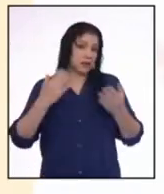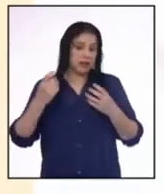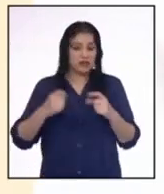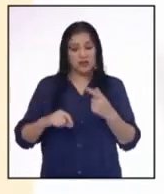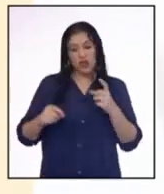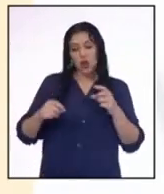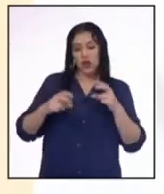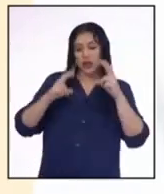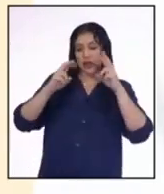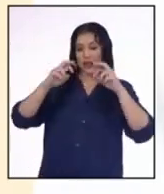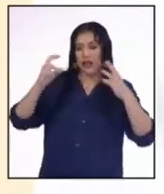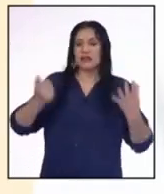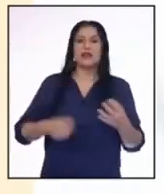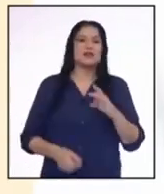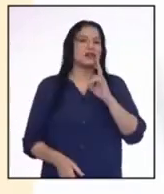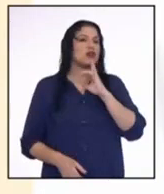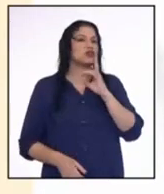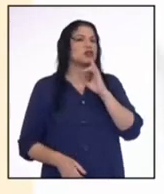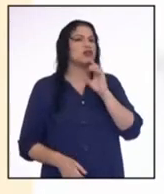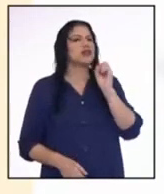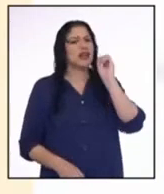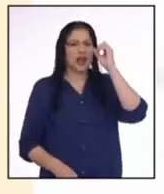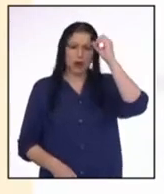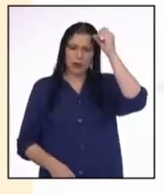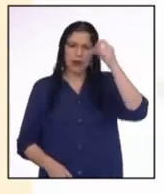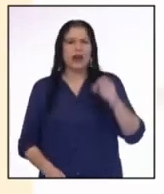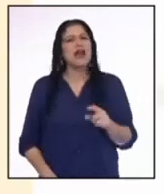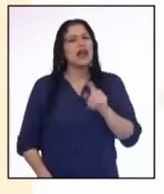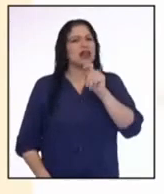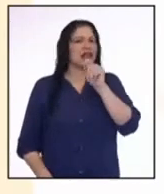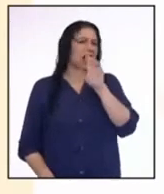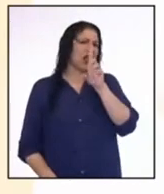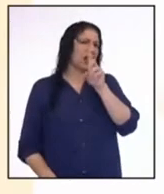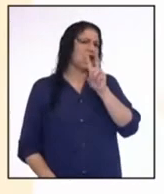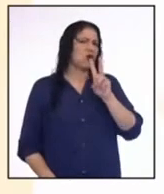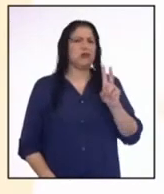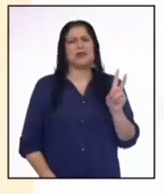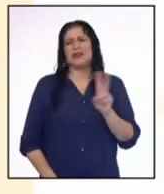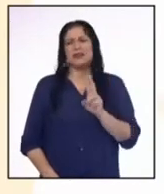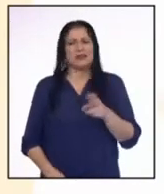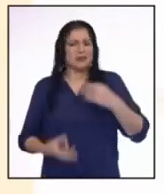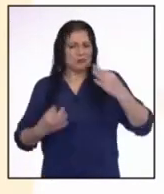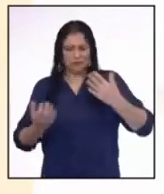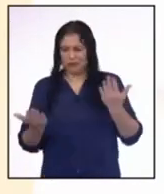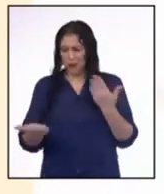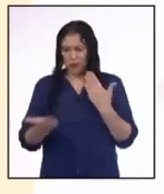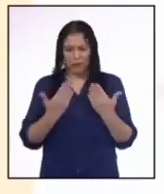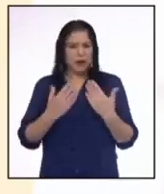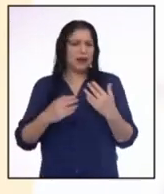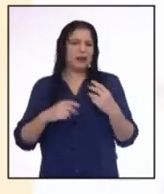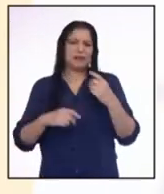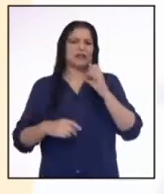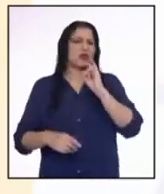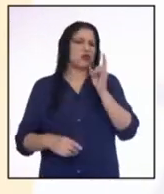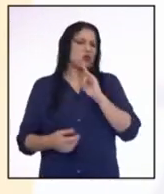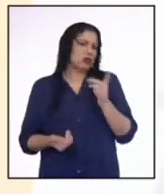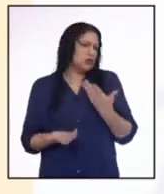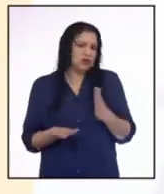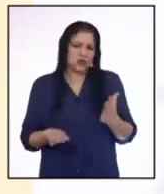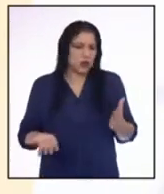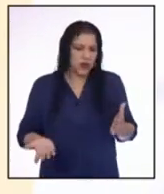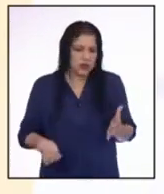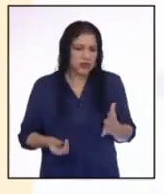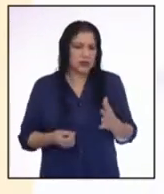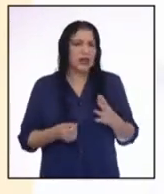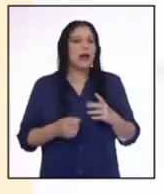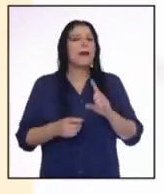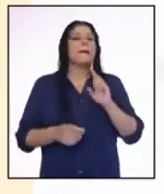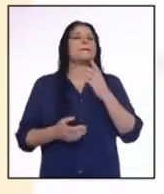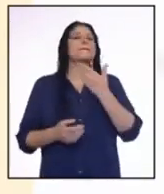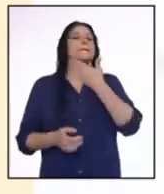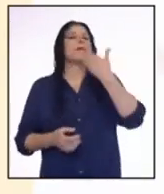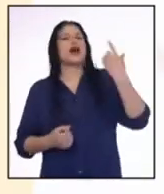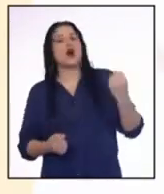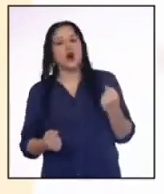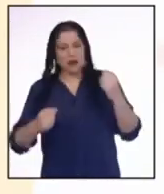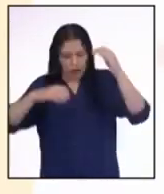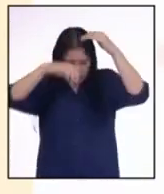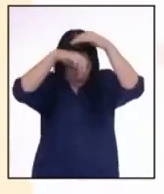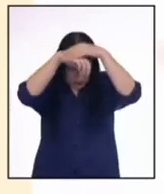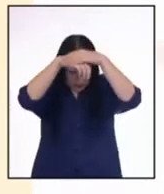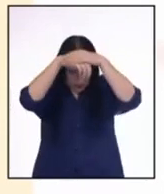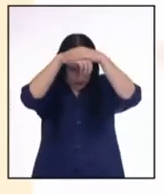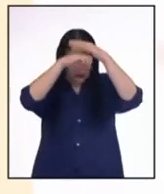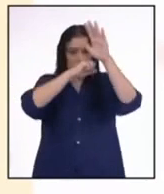Estados Unidos, considera la opinión de que el TDV no se ajusta a la realidad de los Estados Unidos. Prioriza la técnica de agacharse,